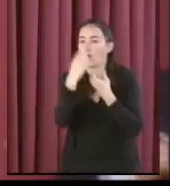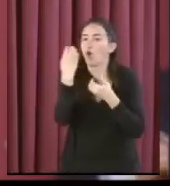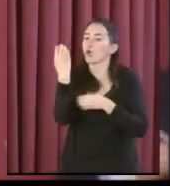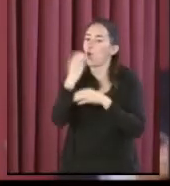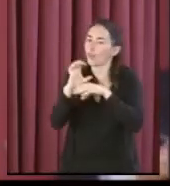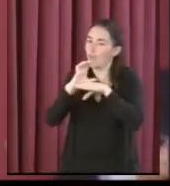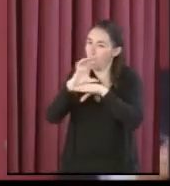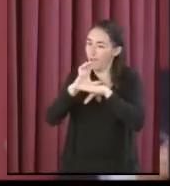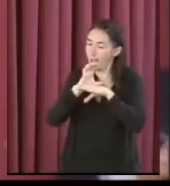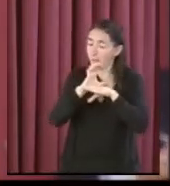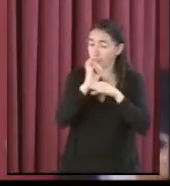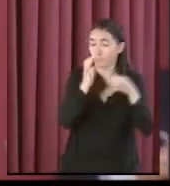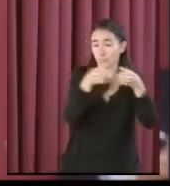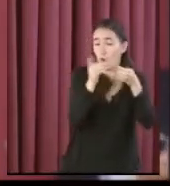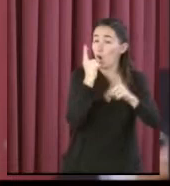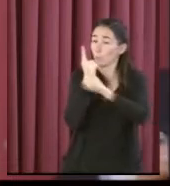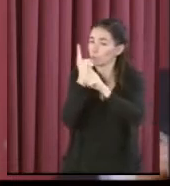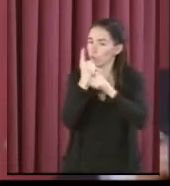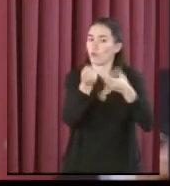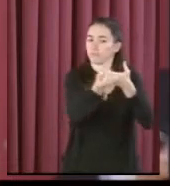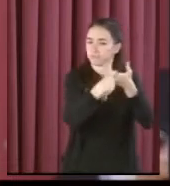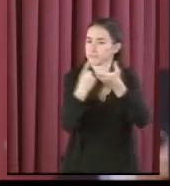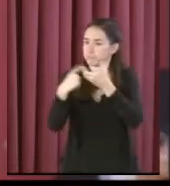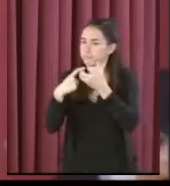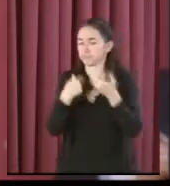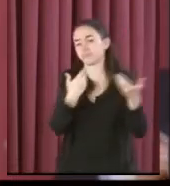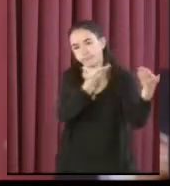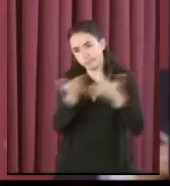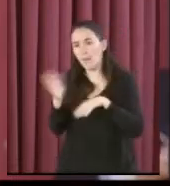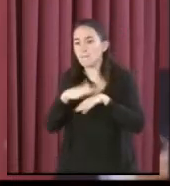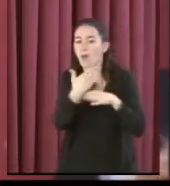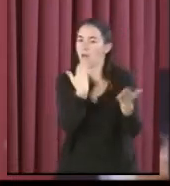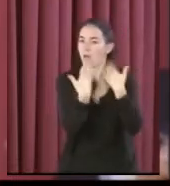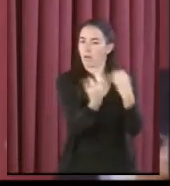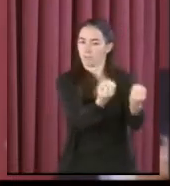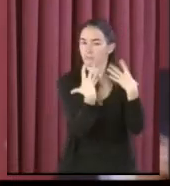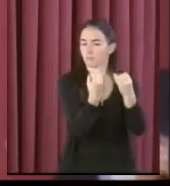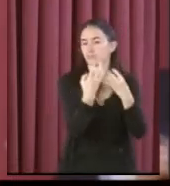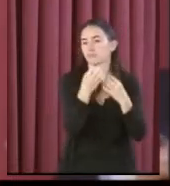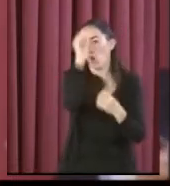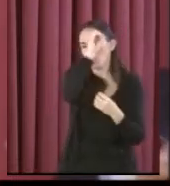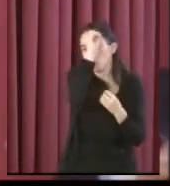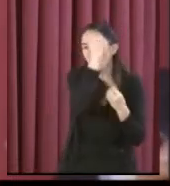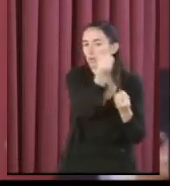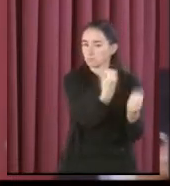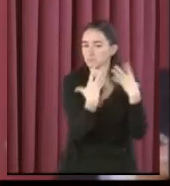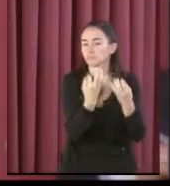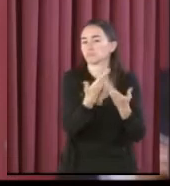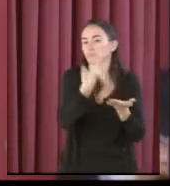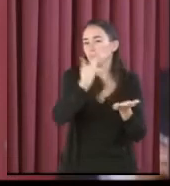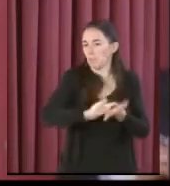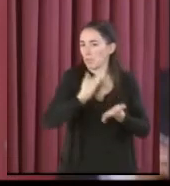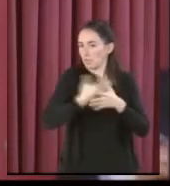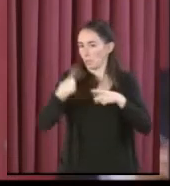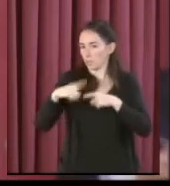ejemplo, que vienen a aportar cómo son ese día a día y esas buenas aportaciones, o la representación de